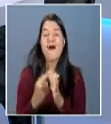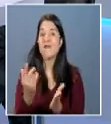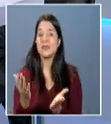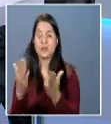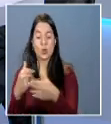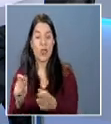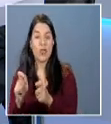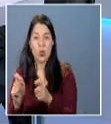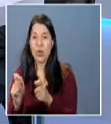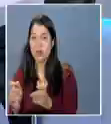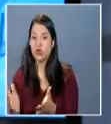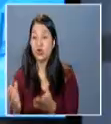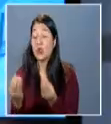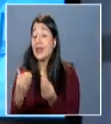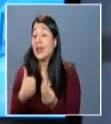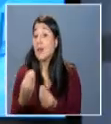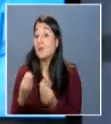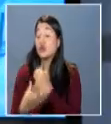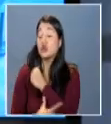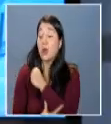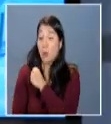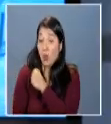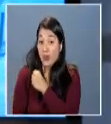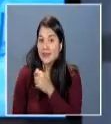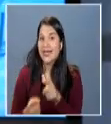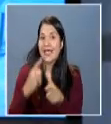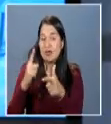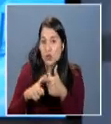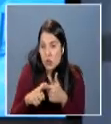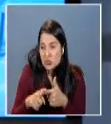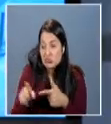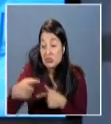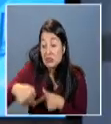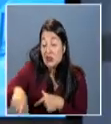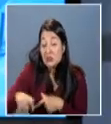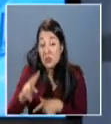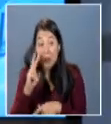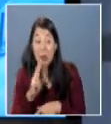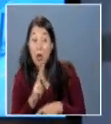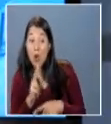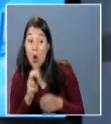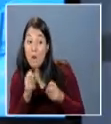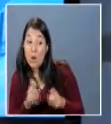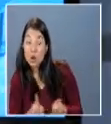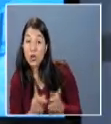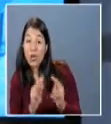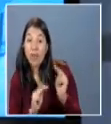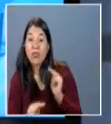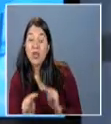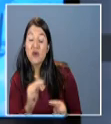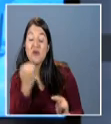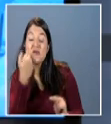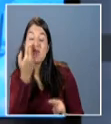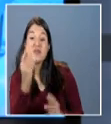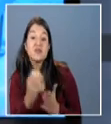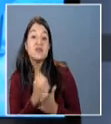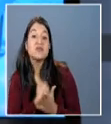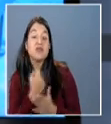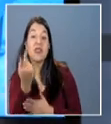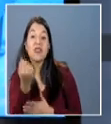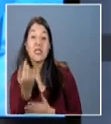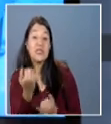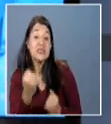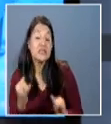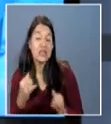de educación también, y que están viendo ellos oportunidad de obtener dinero sin ir a los estudios, sin